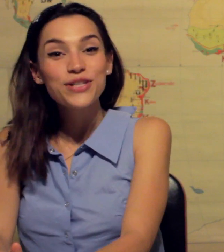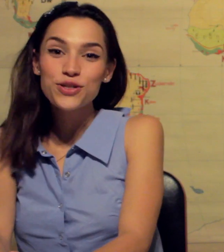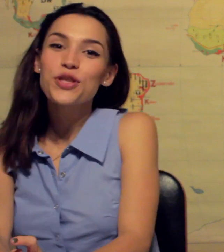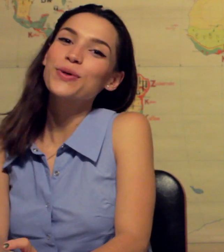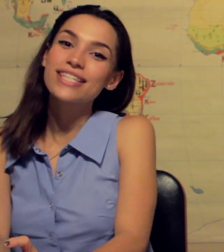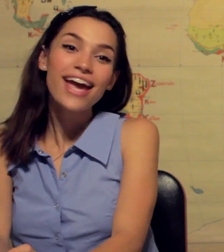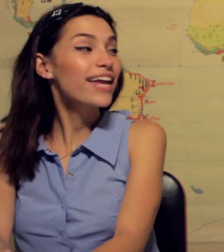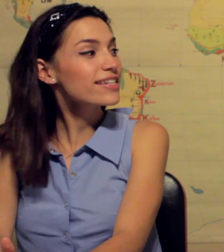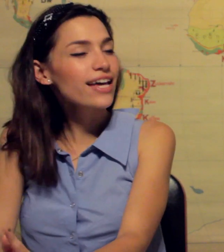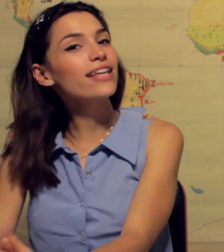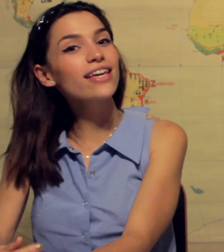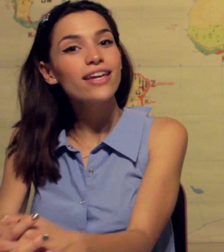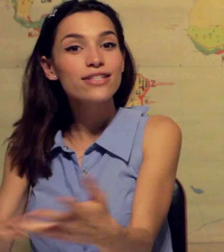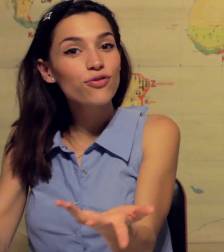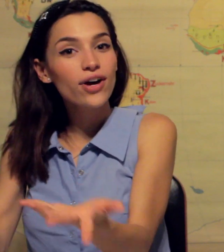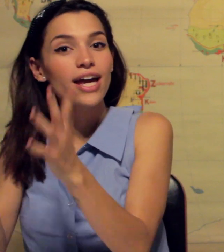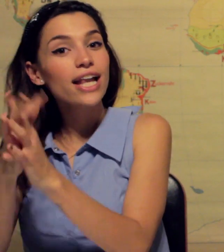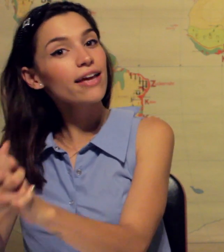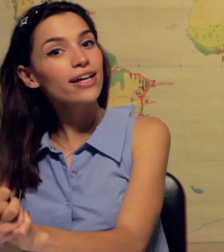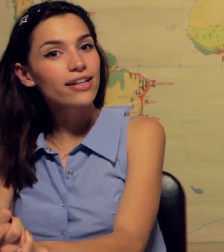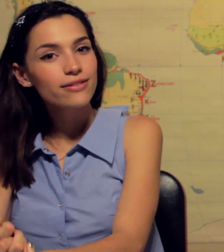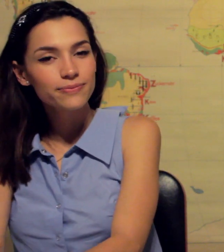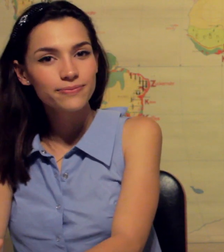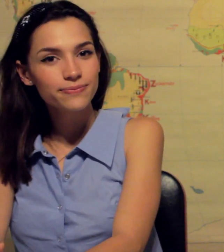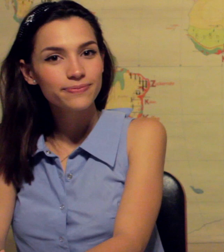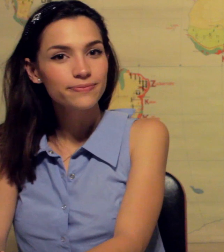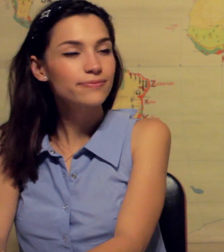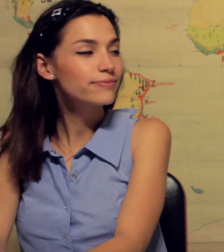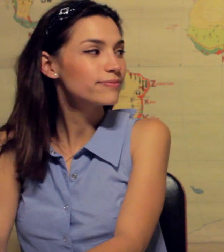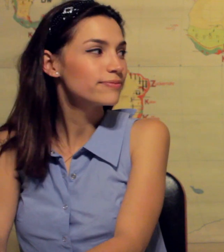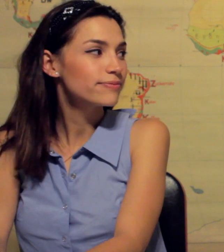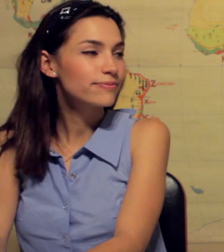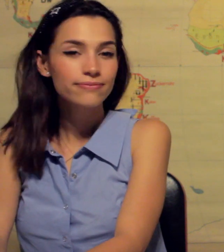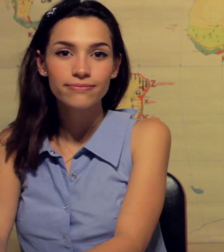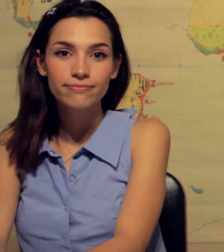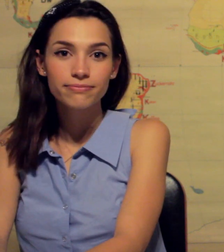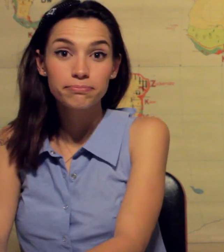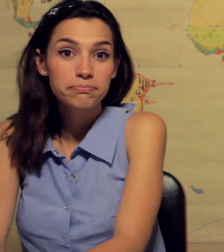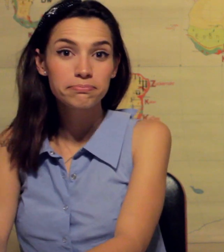Yo soy Dulce, ella es Candy, y esto fue El Debate. Amarillo.